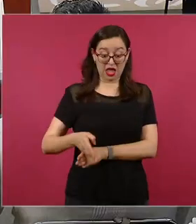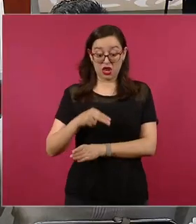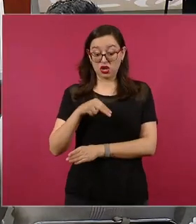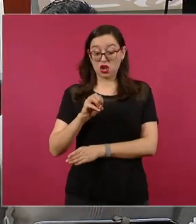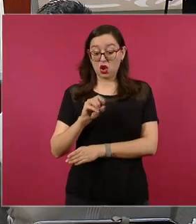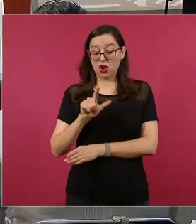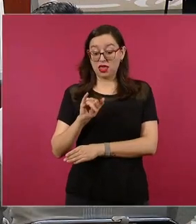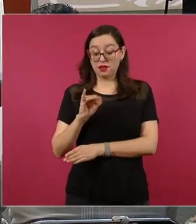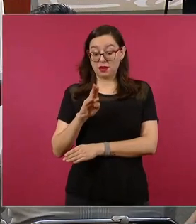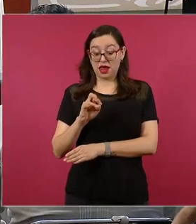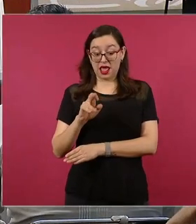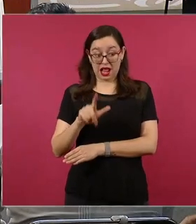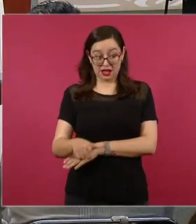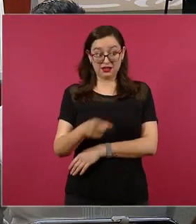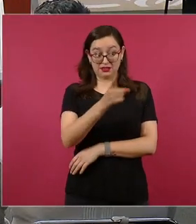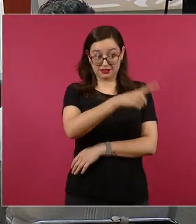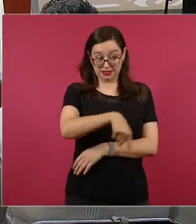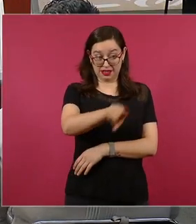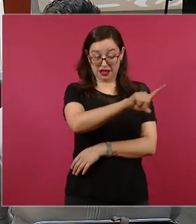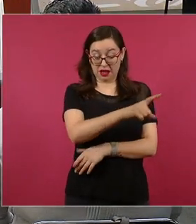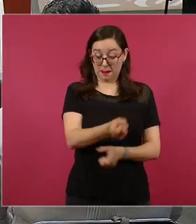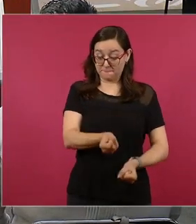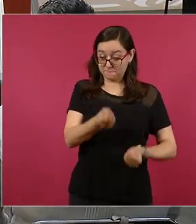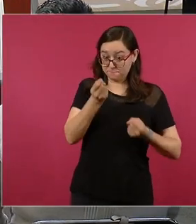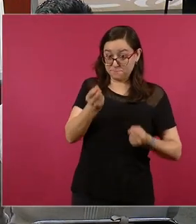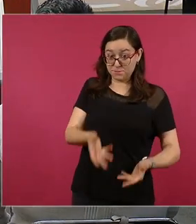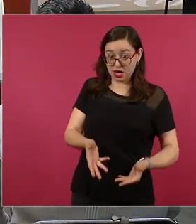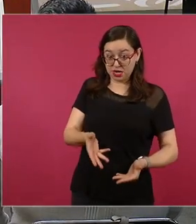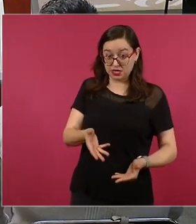contribuyeron a